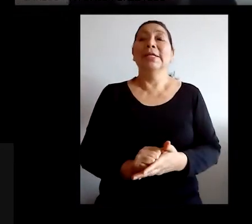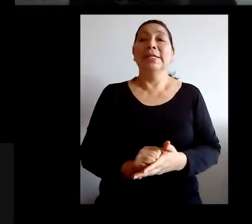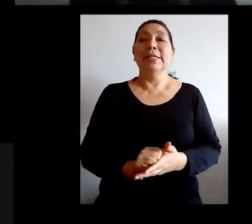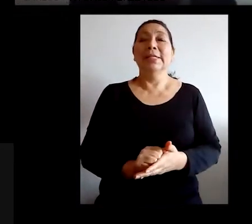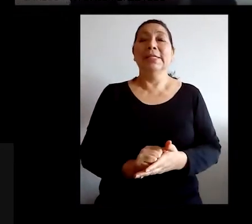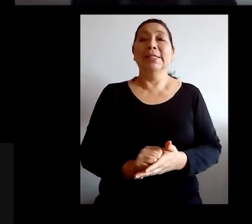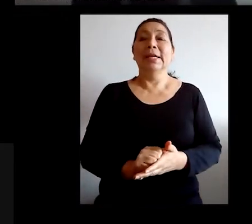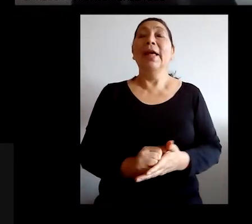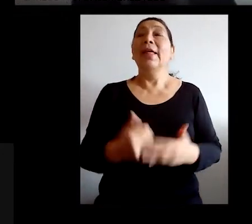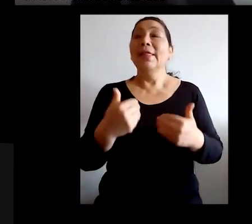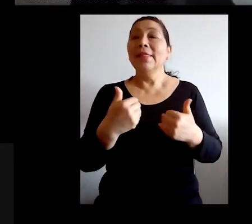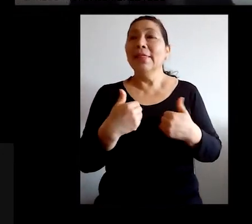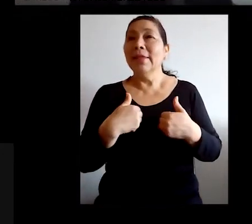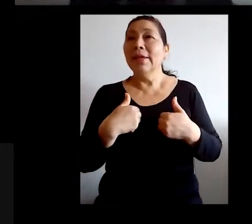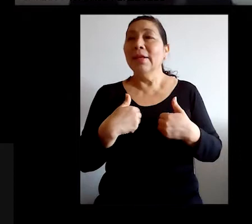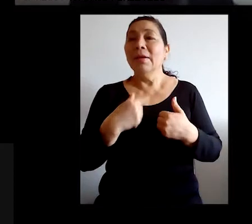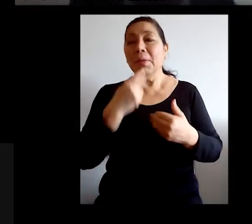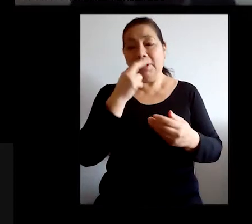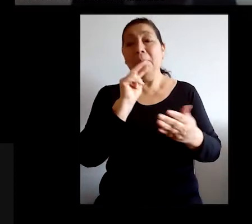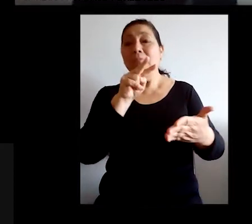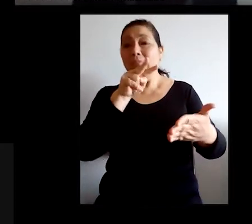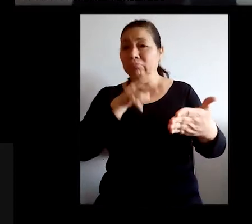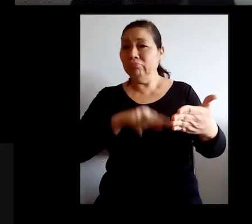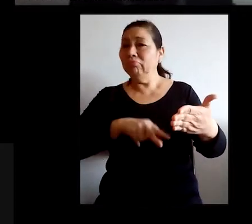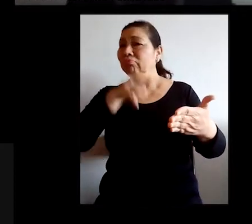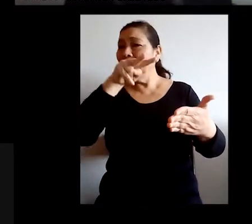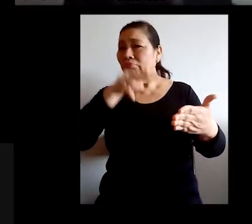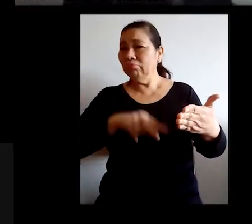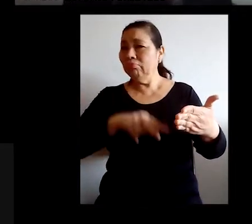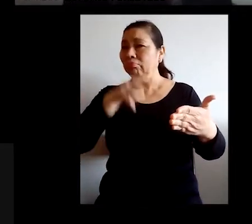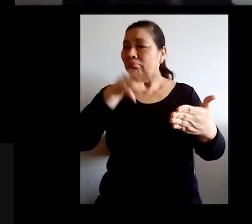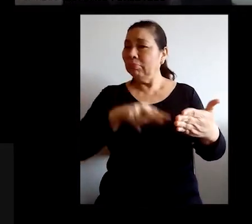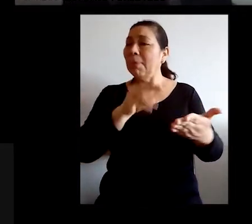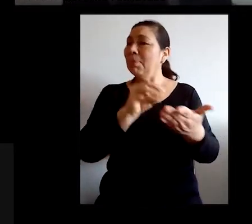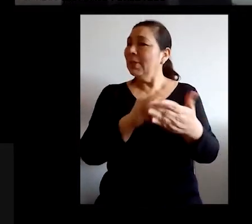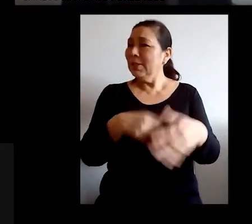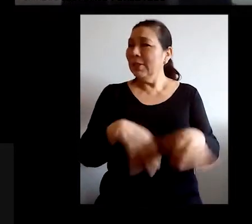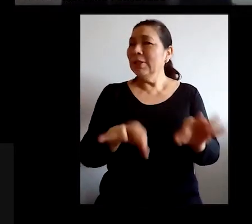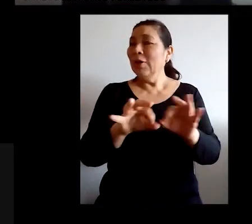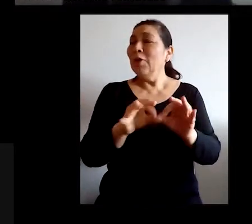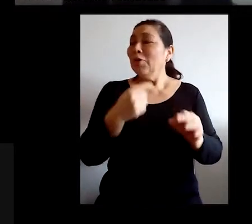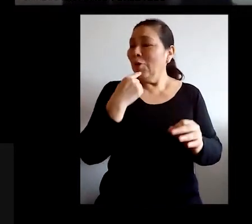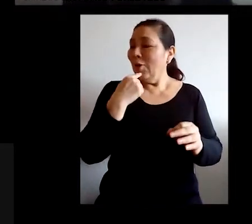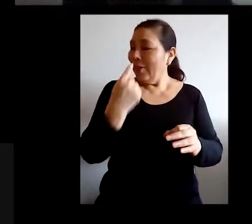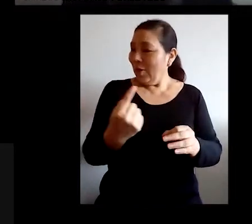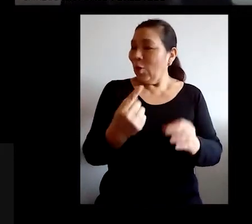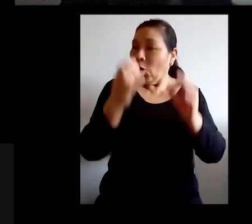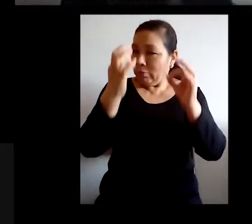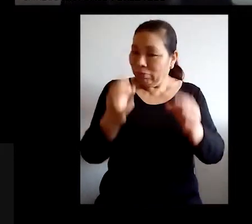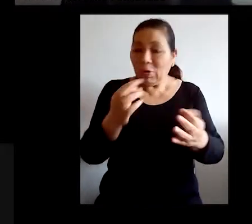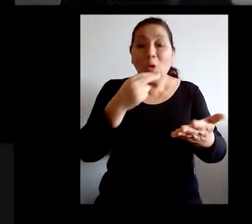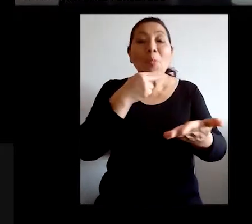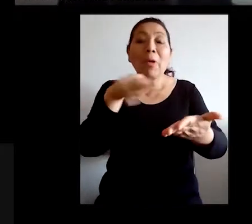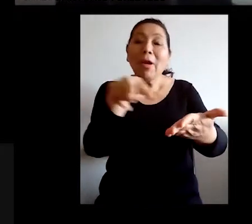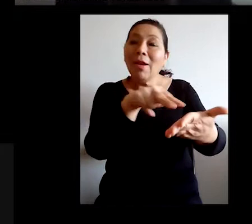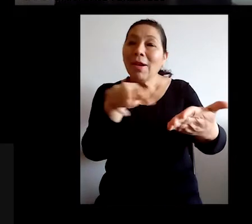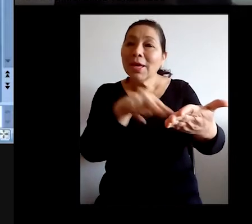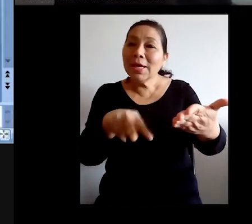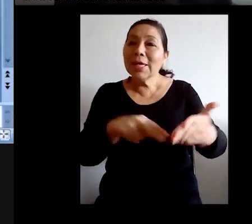prescriptorio debe tenerse en cuenta fundamentalmente, y lo digo textualmente,